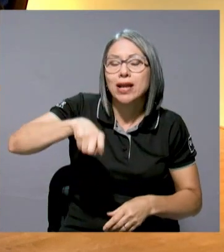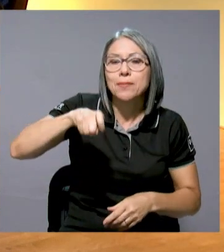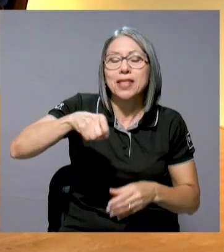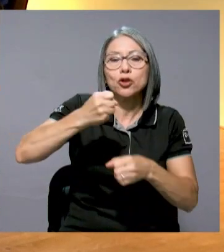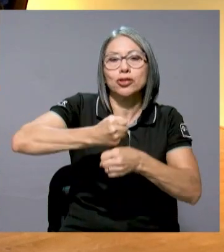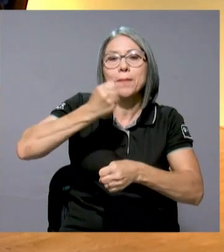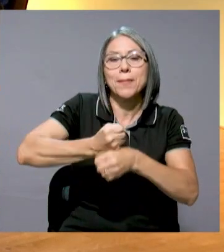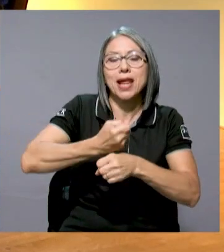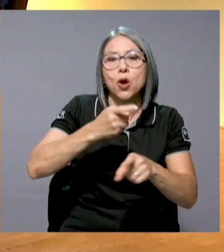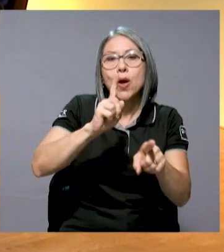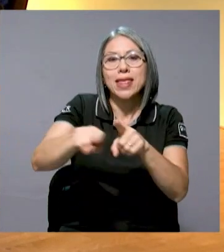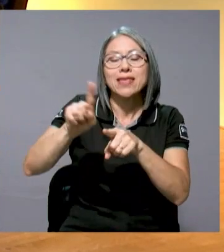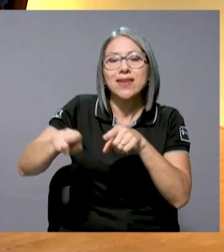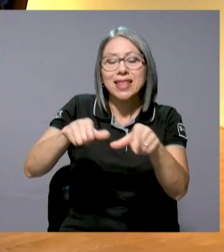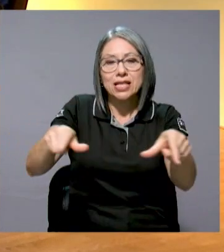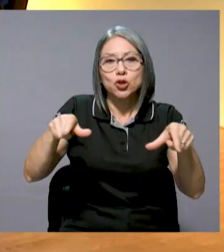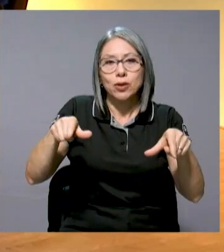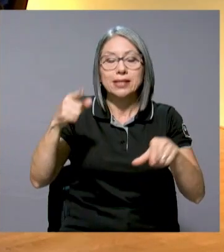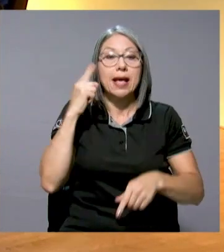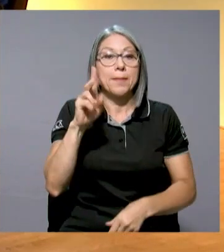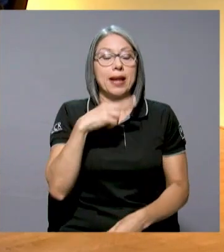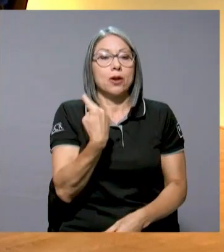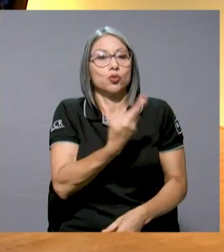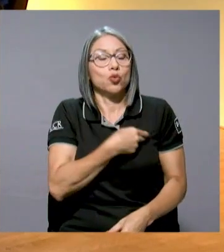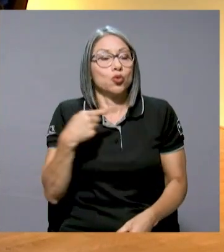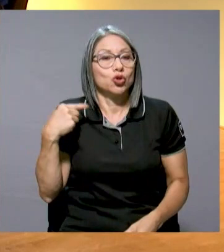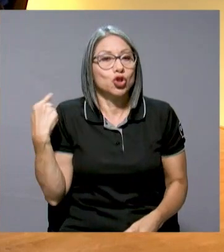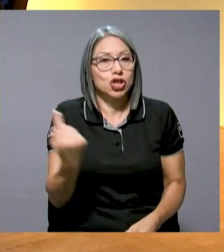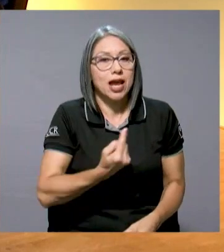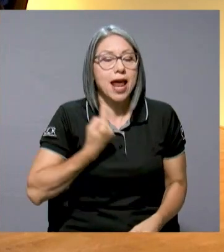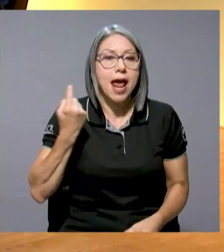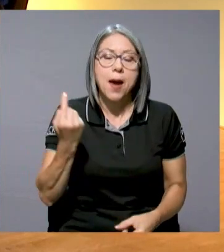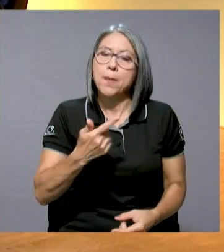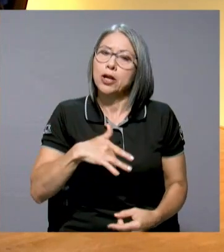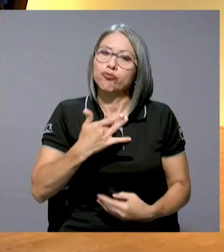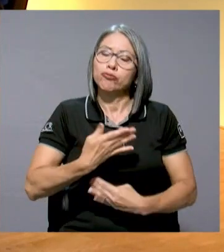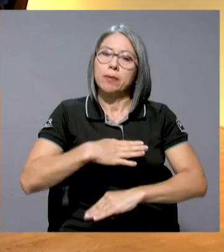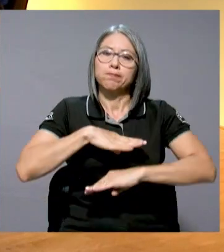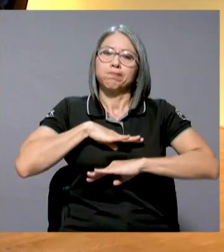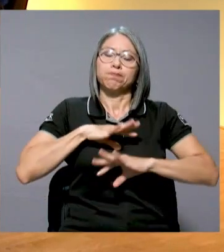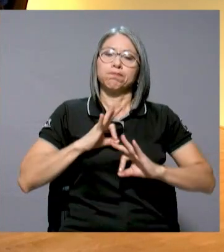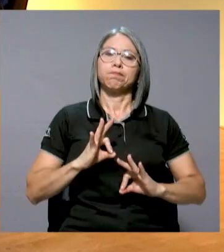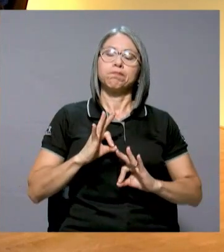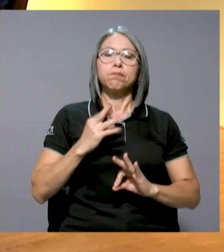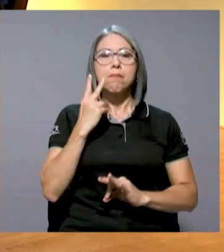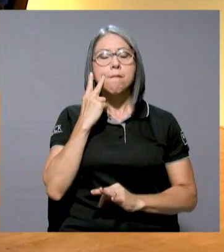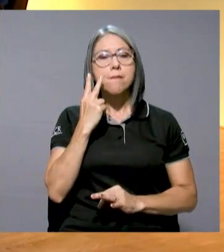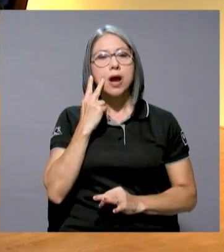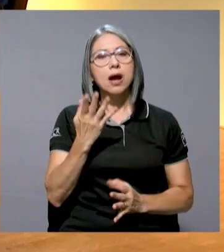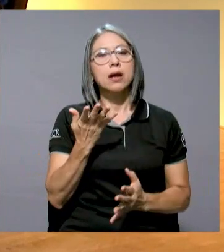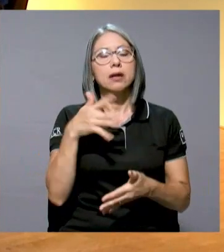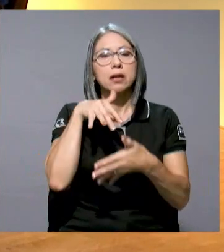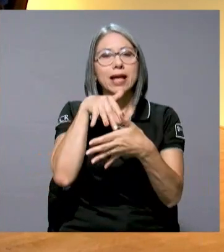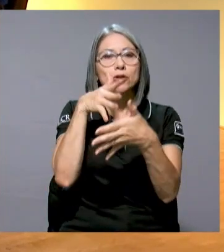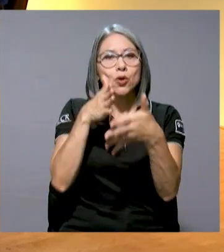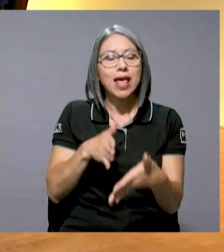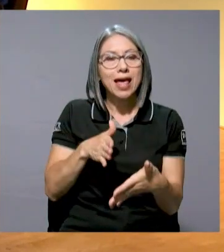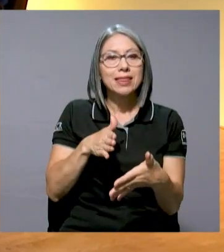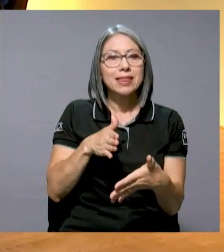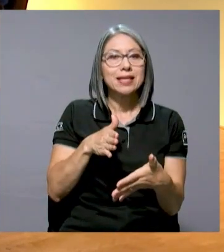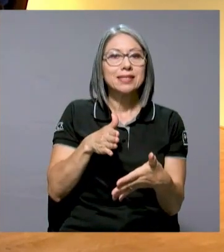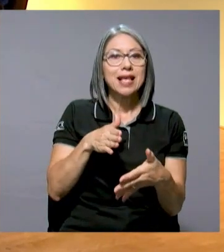en diferentes zonas, y para nosotros es siempre muy satisfactorio ver cómo estudiantes de sedes